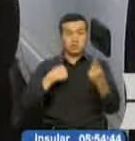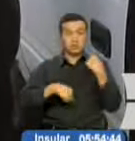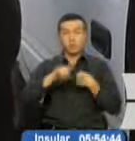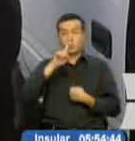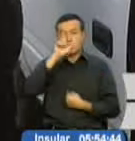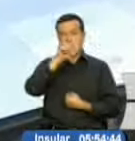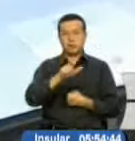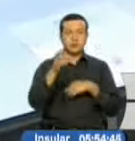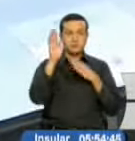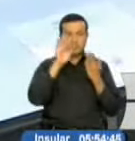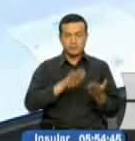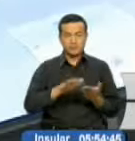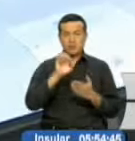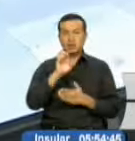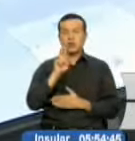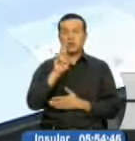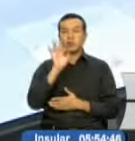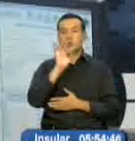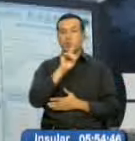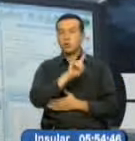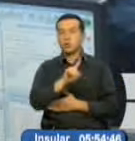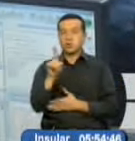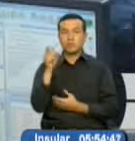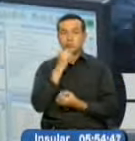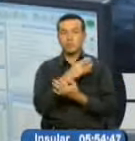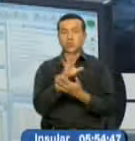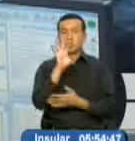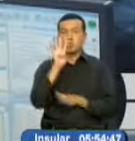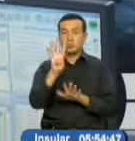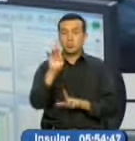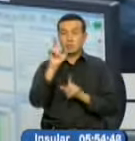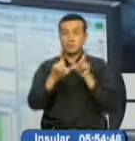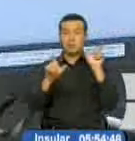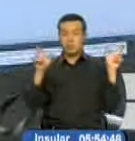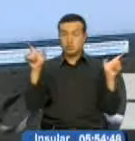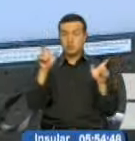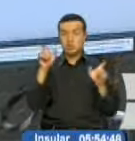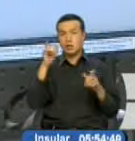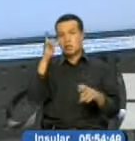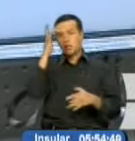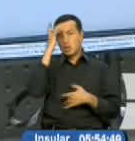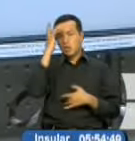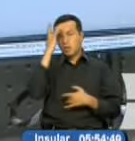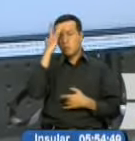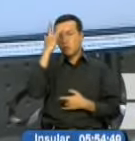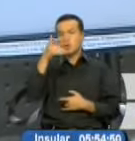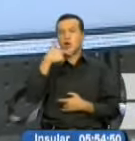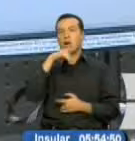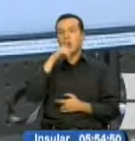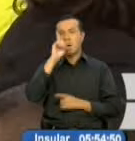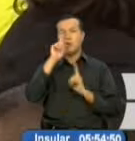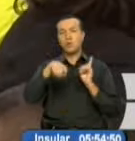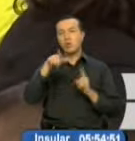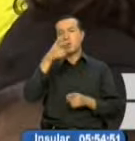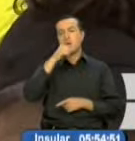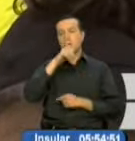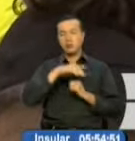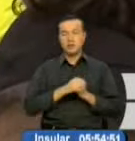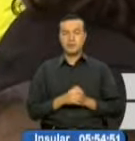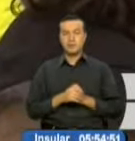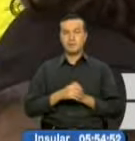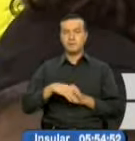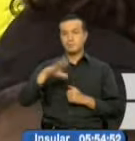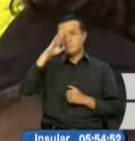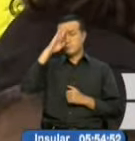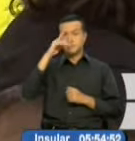fallecido. Desde el ECU 911 se informó de 9 personas intoxicadas, 8 de ellos por consumo de licor. Intendencia de Policía